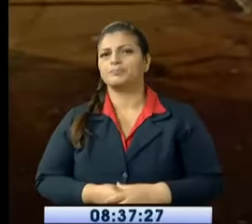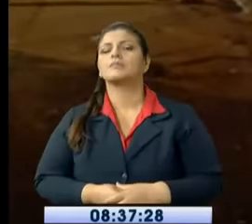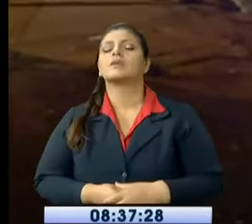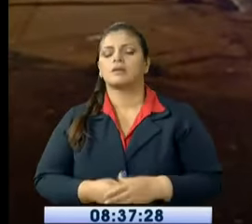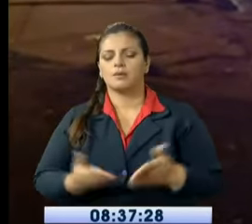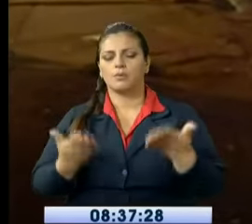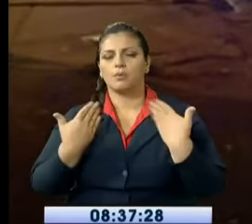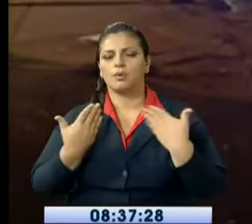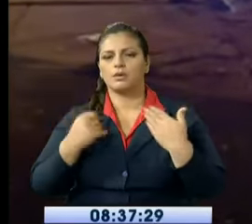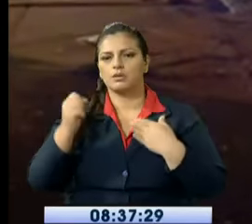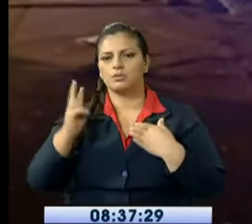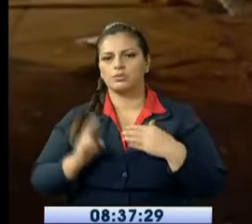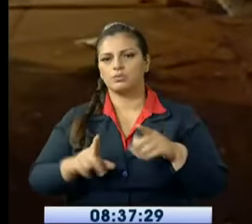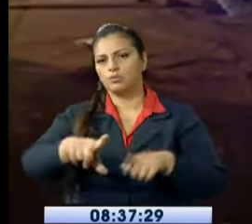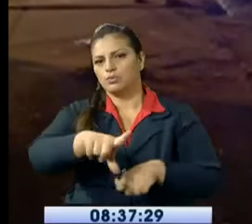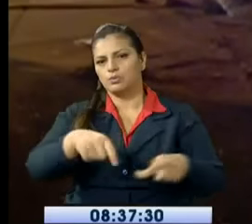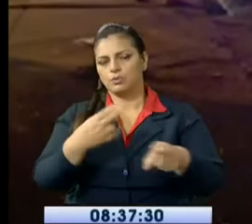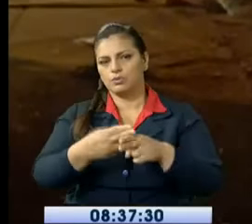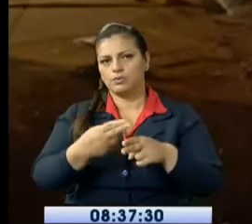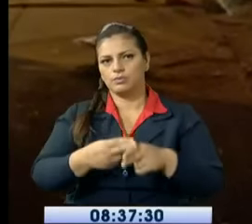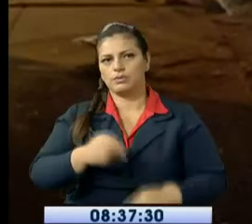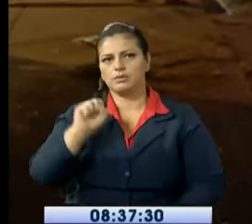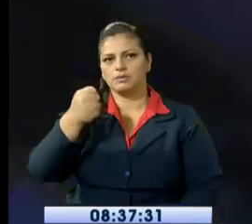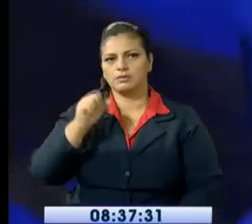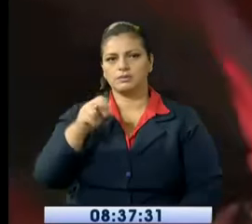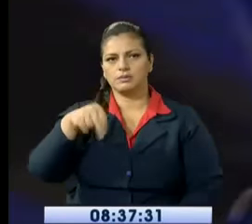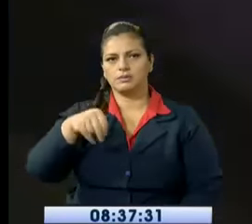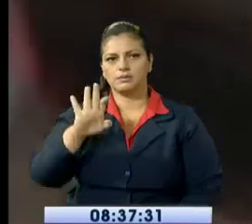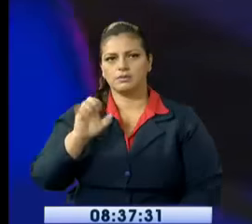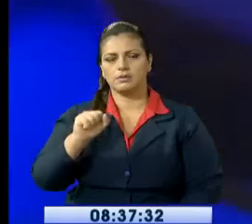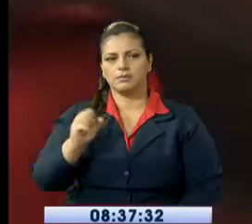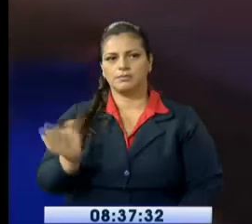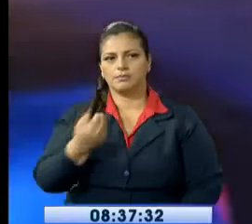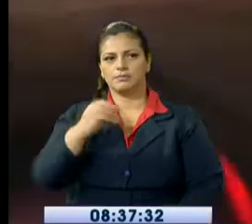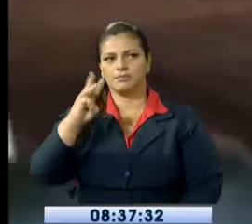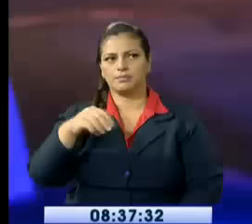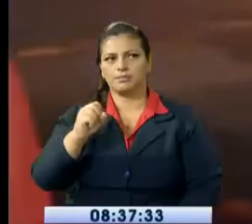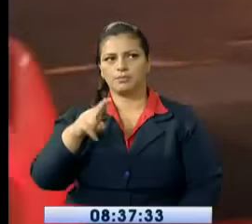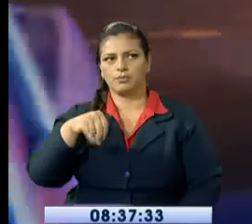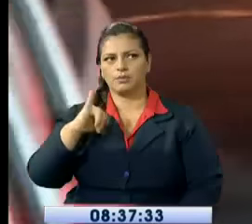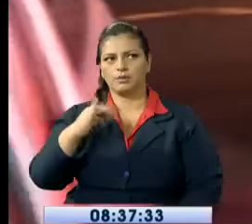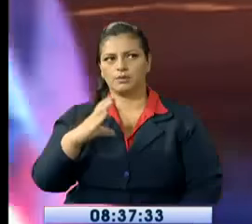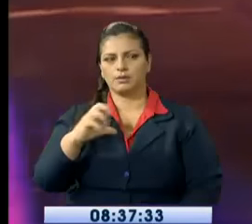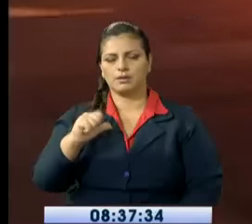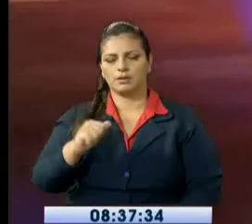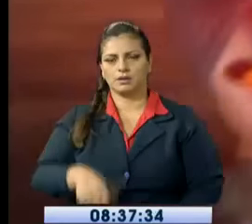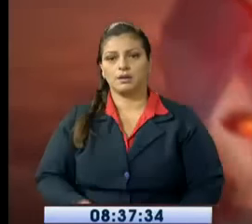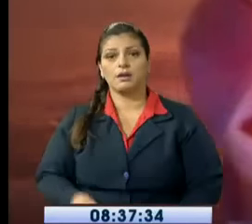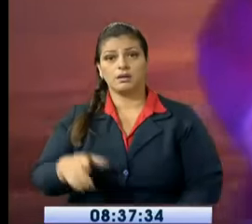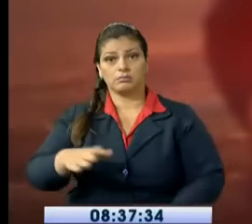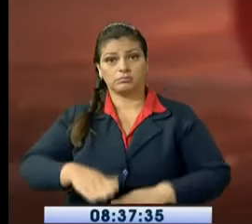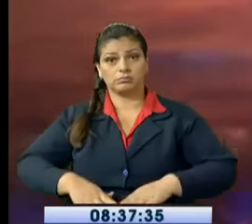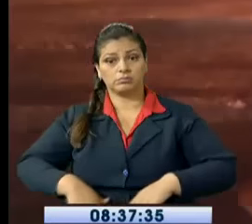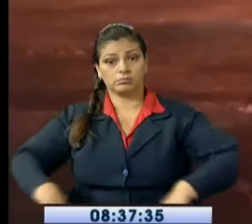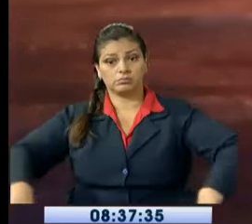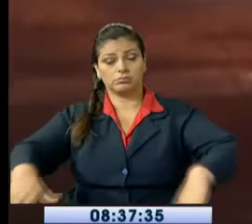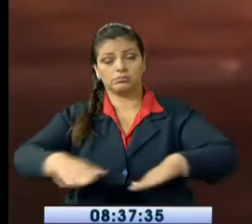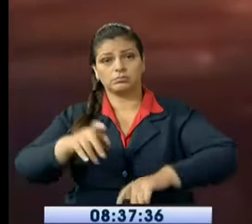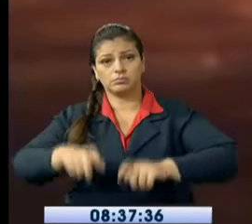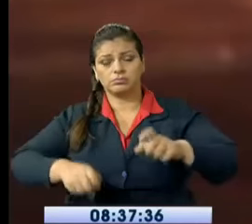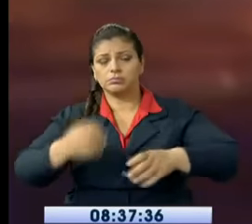Mónica, a pocos metros de la avenida 25 de Julio. Moradores denuncian que no es la primera vez que asesinan a